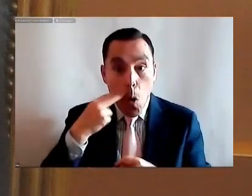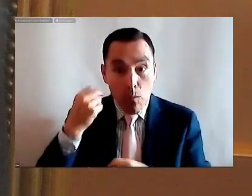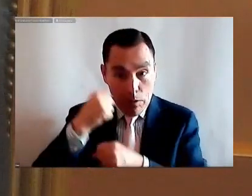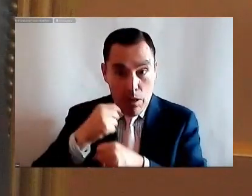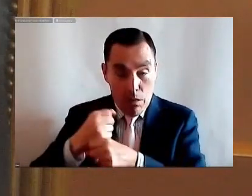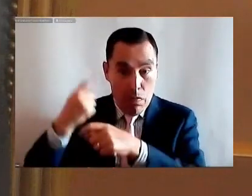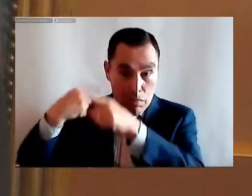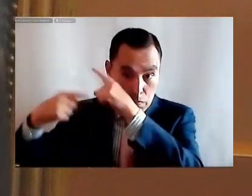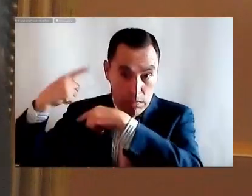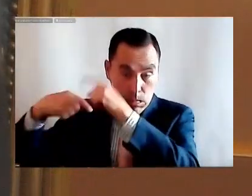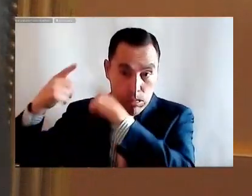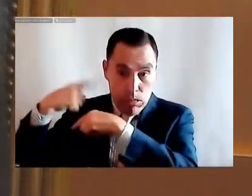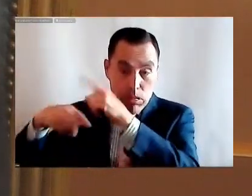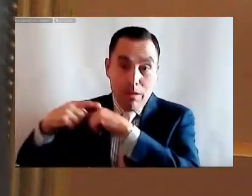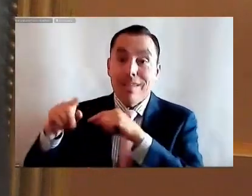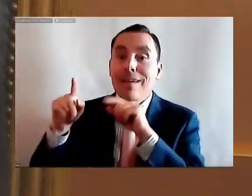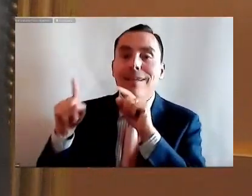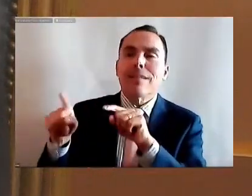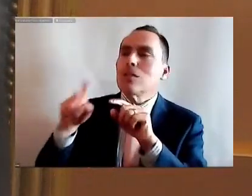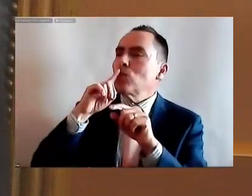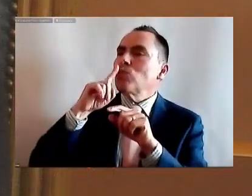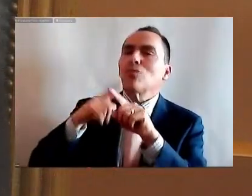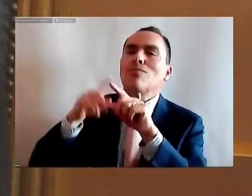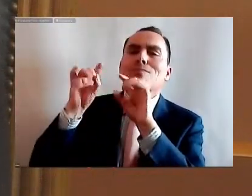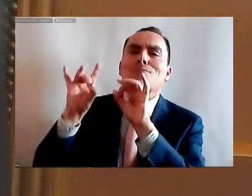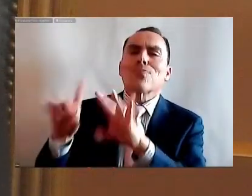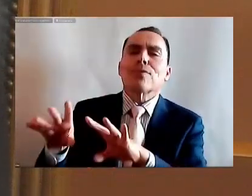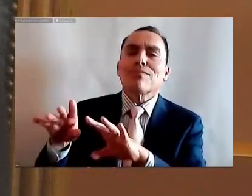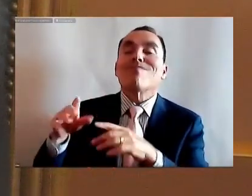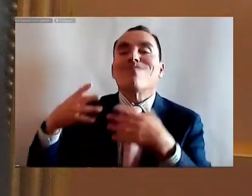a ese elemento, desde ya produce un efecto